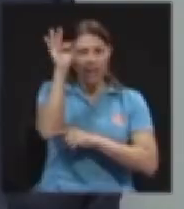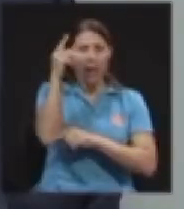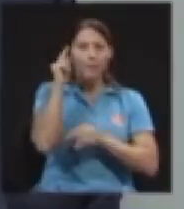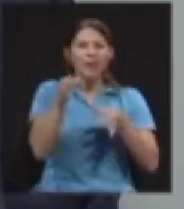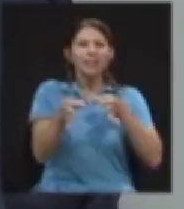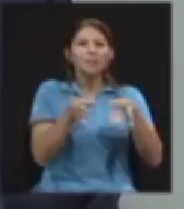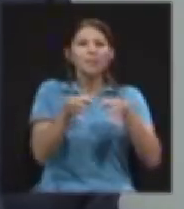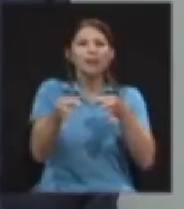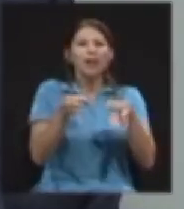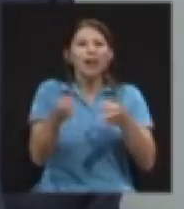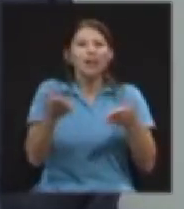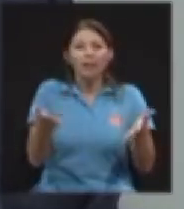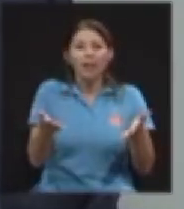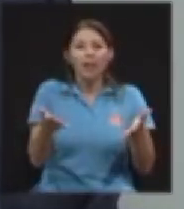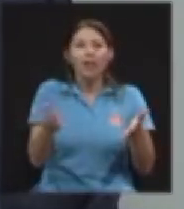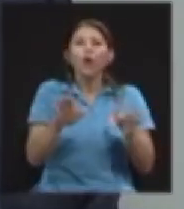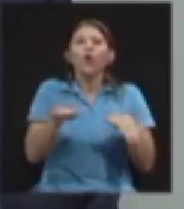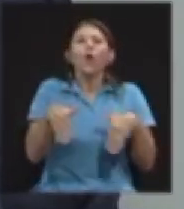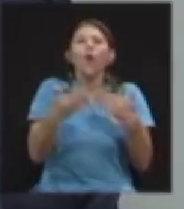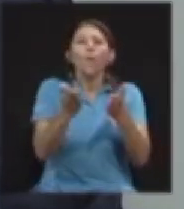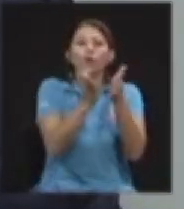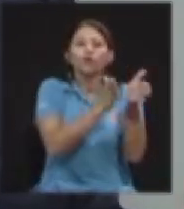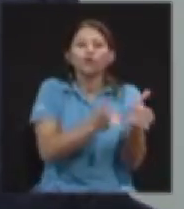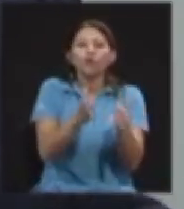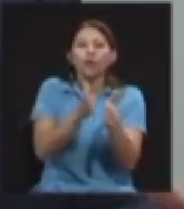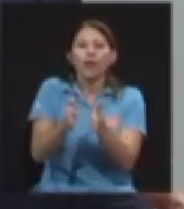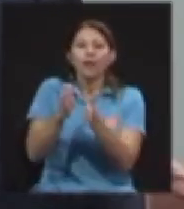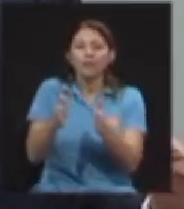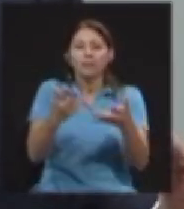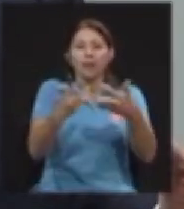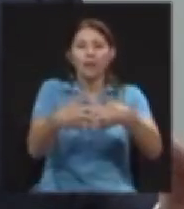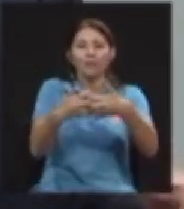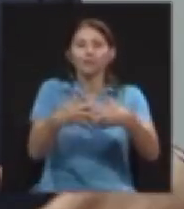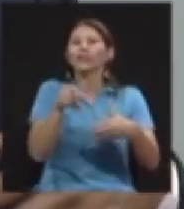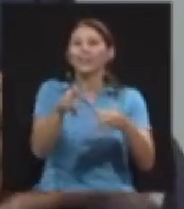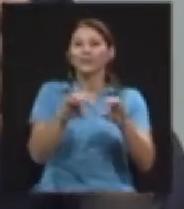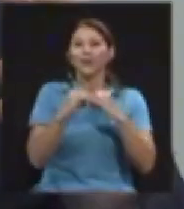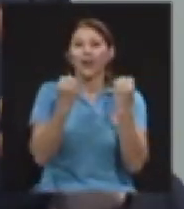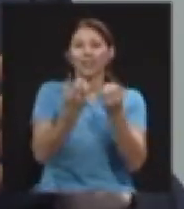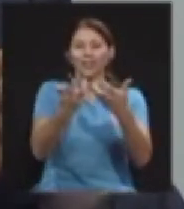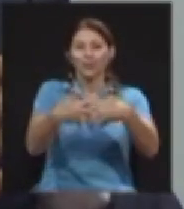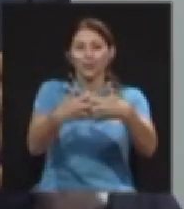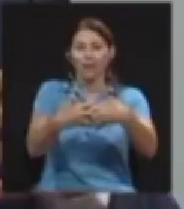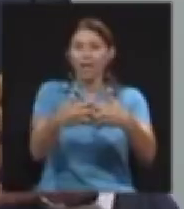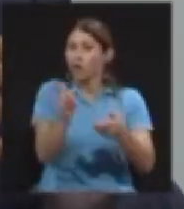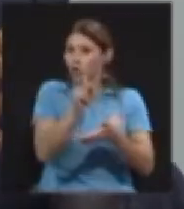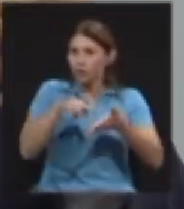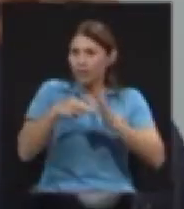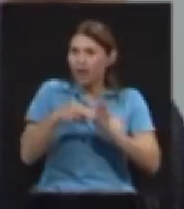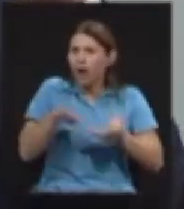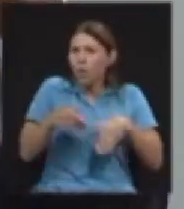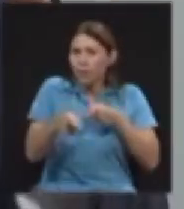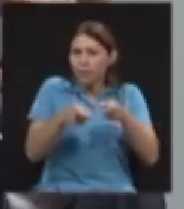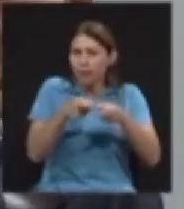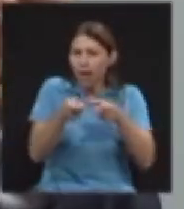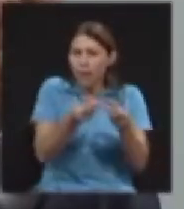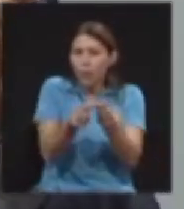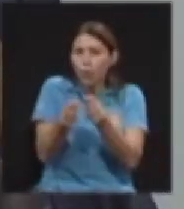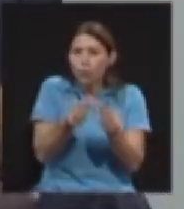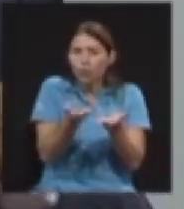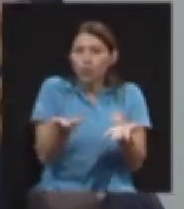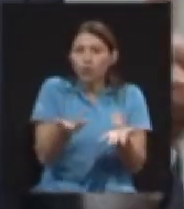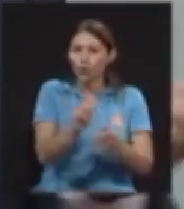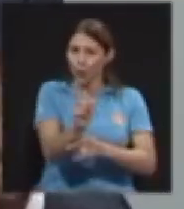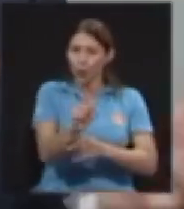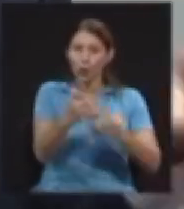organiza la industria, eso es organización industrial. No es cómo se manejan los procesos productivos, sino en una industria cómo